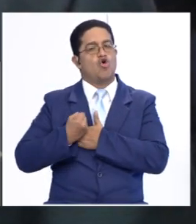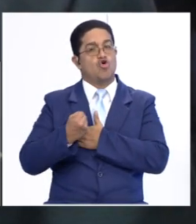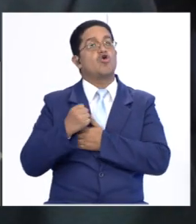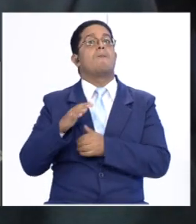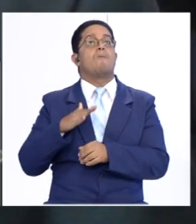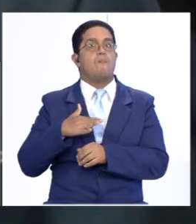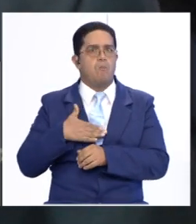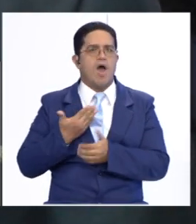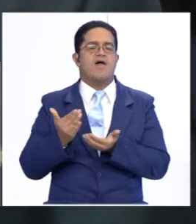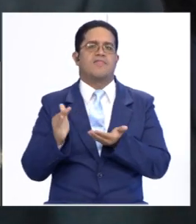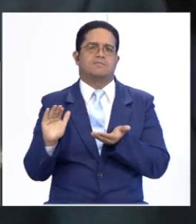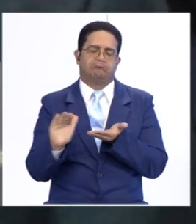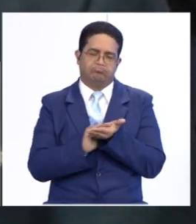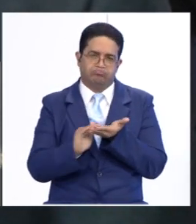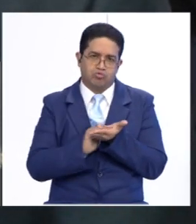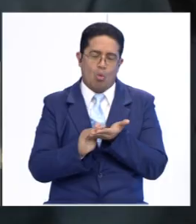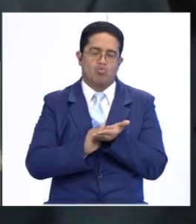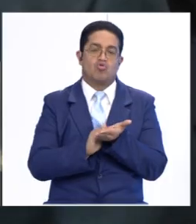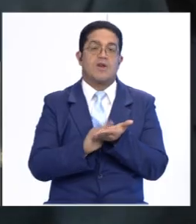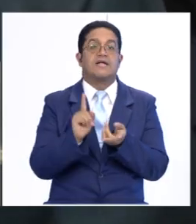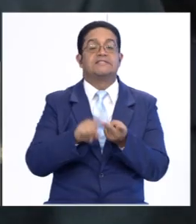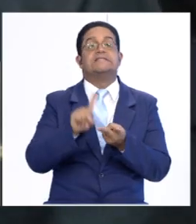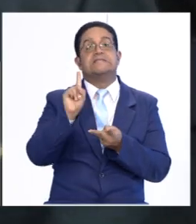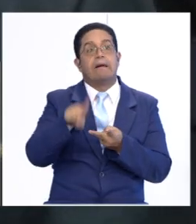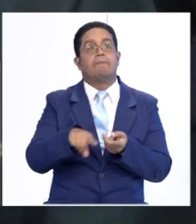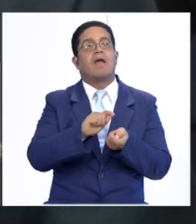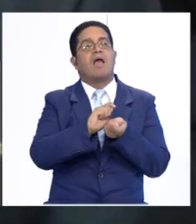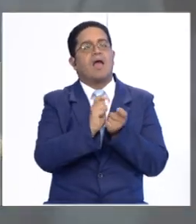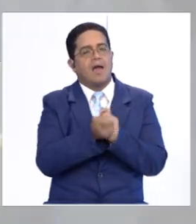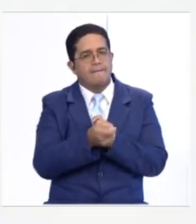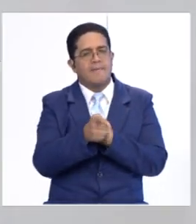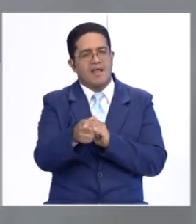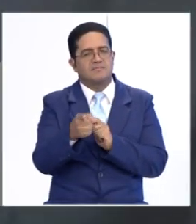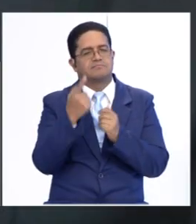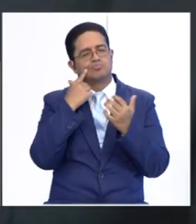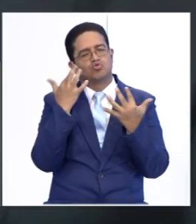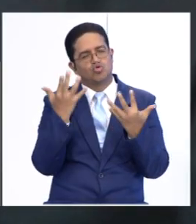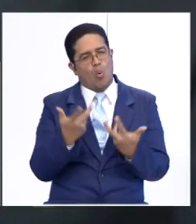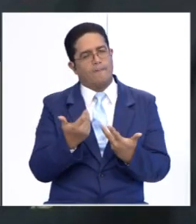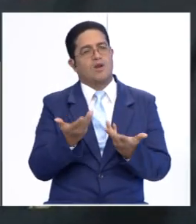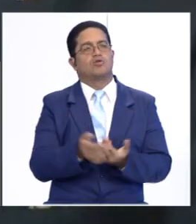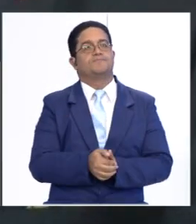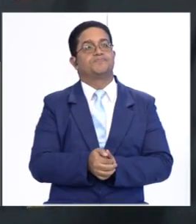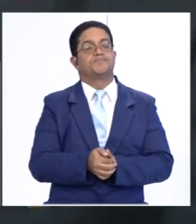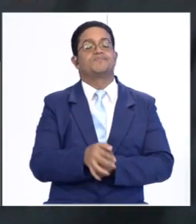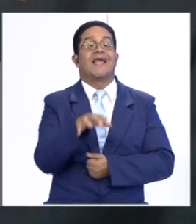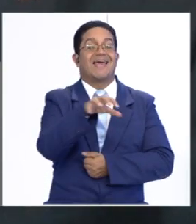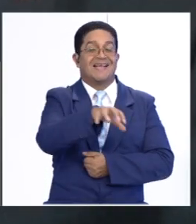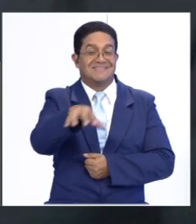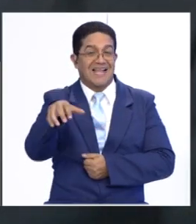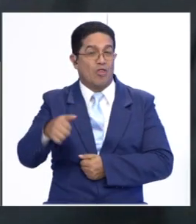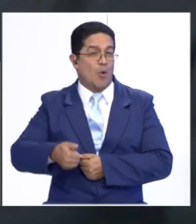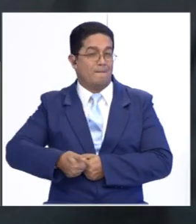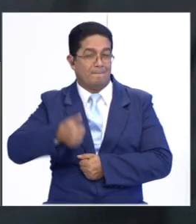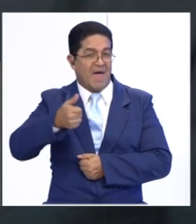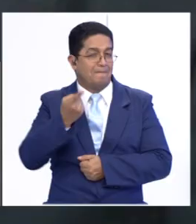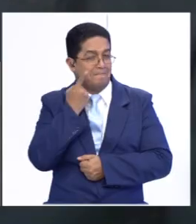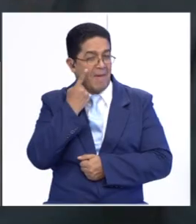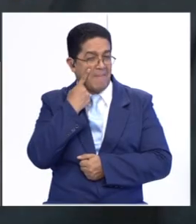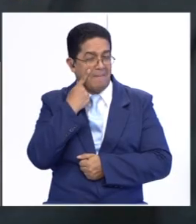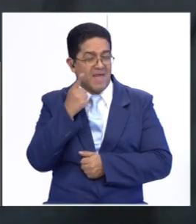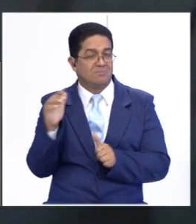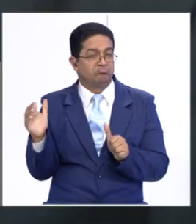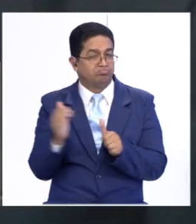un tratamiento oportuno y podemos modificar esos números. Los estados que más incidencia y mortalidad por